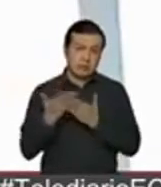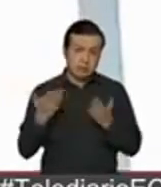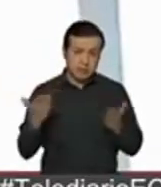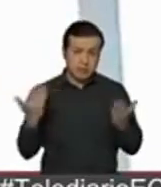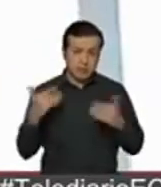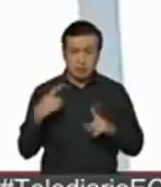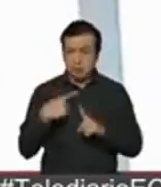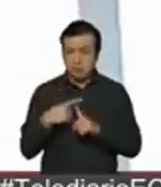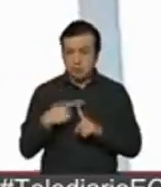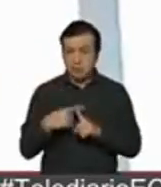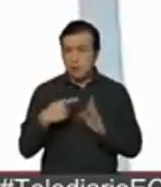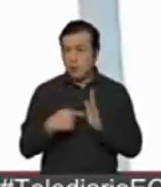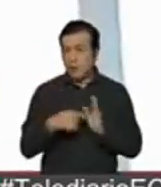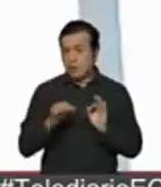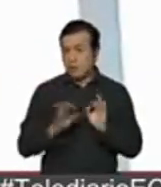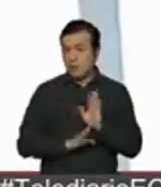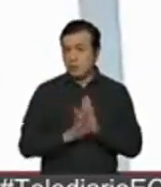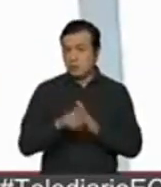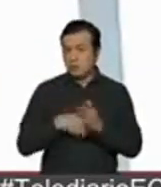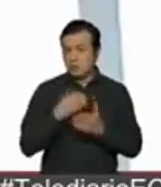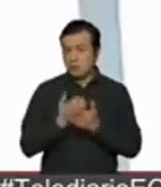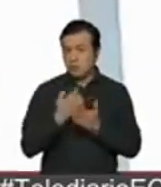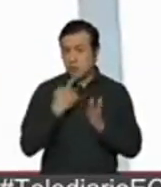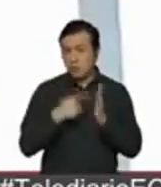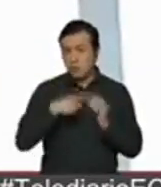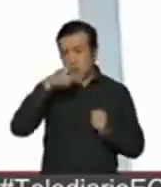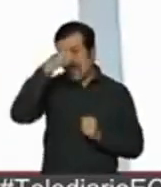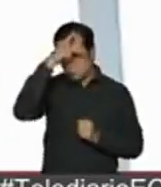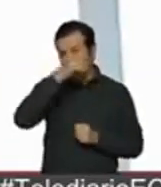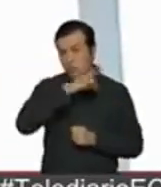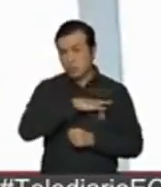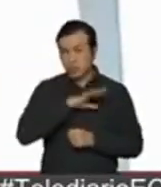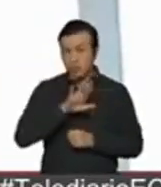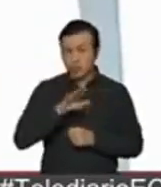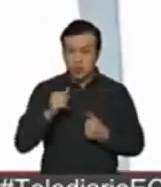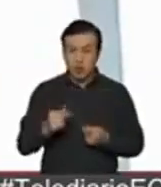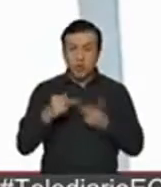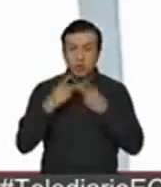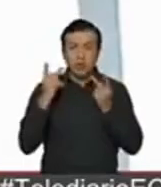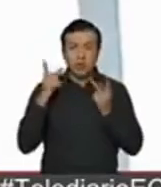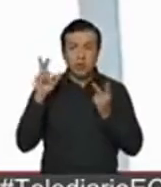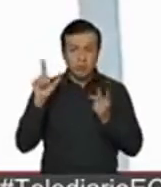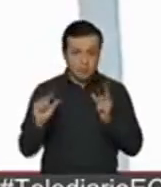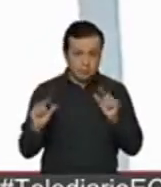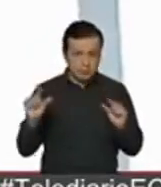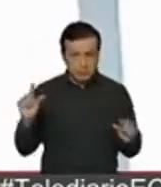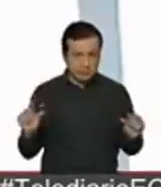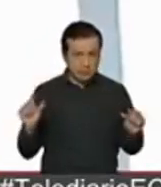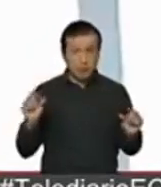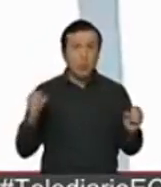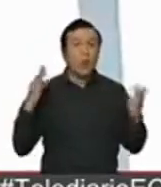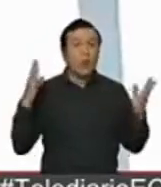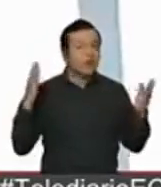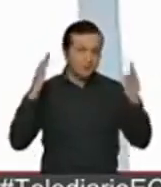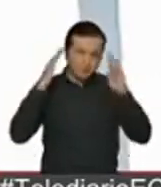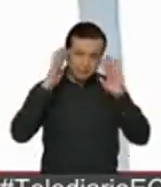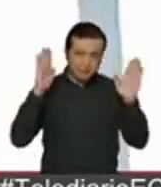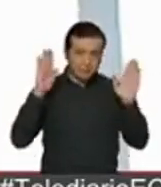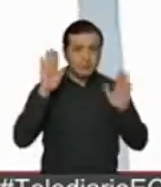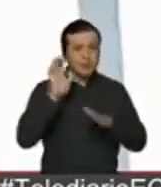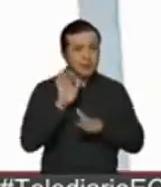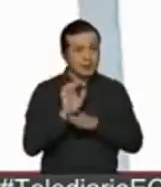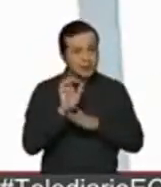fue bien y fueron un ejemplo de crecimiento económico, como Perú o como Chile, que tienen un gasto público bastante menor. No hay una cifra mágica, pero se ve que en el caso